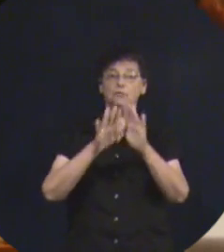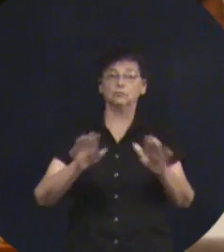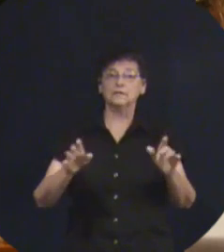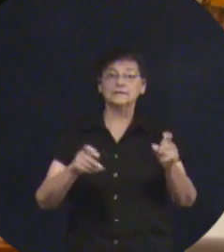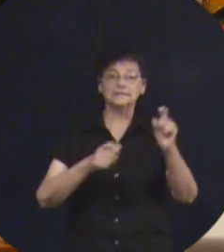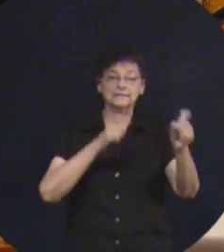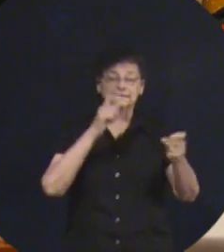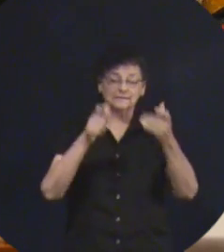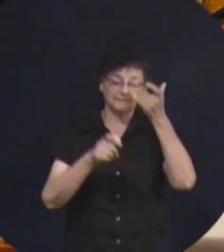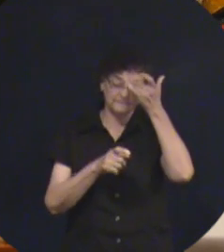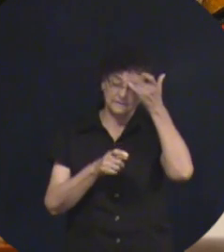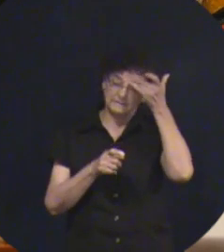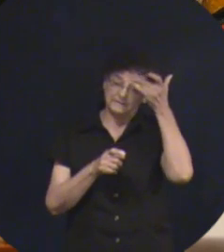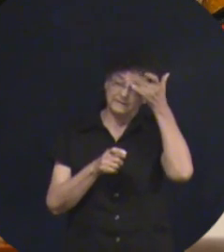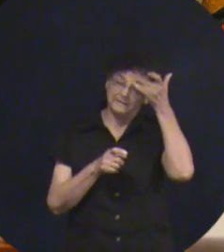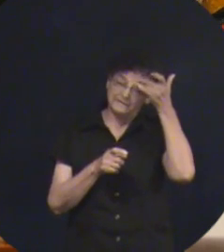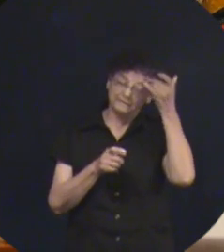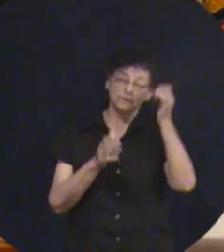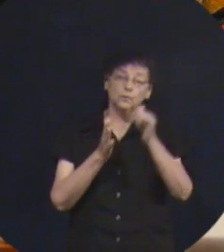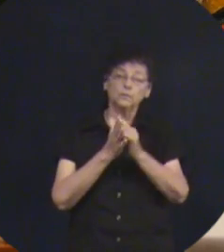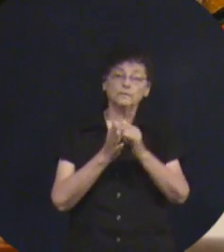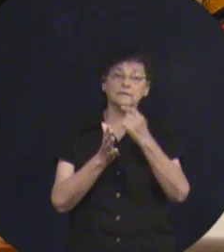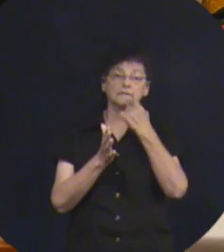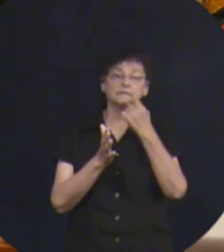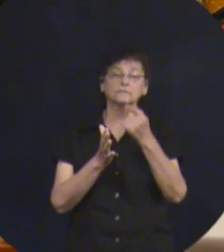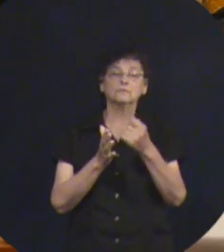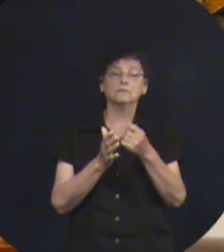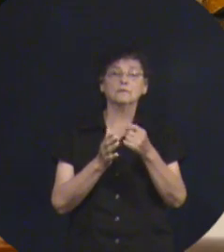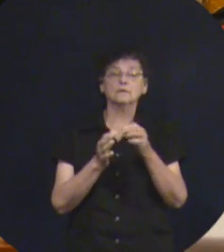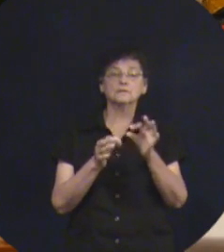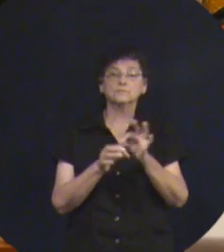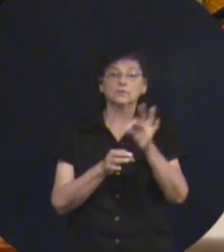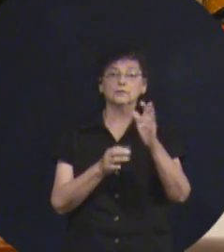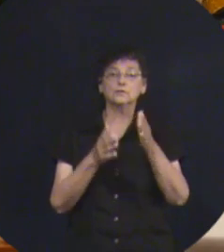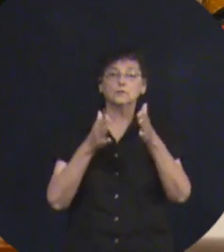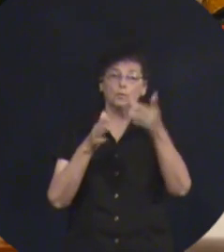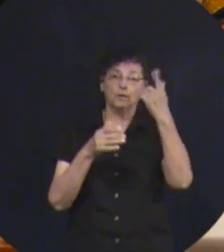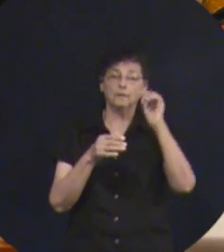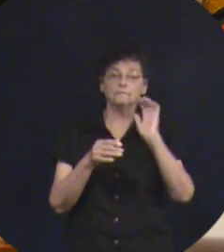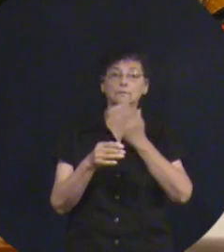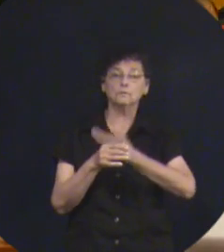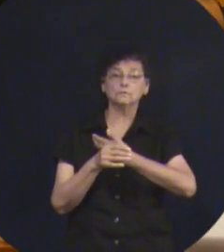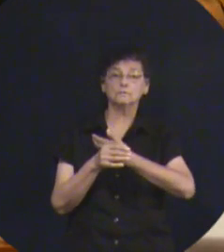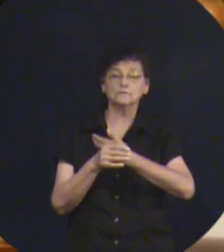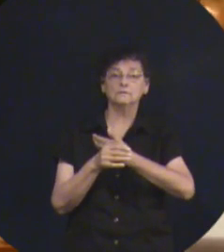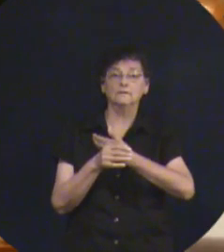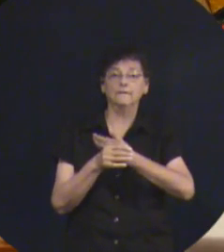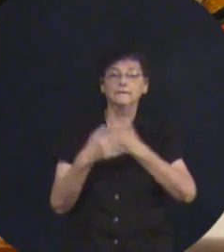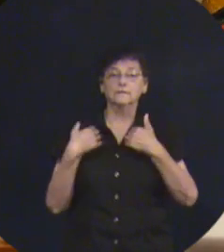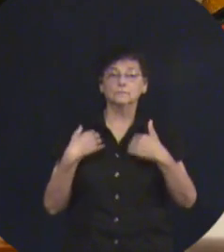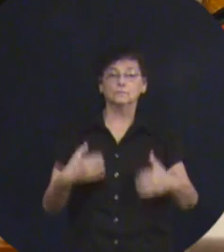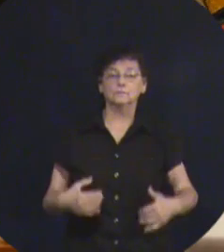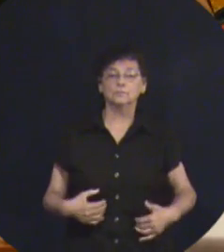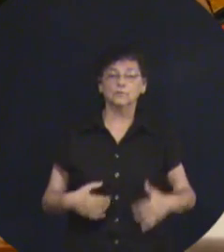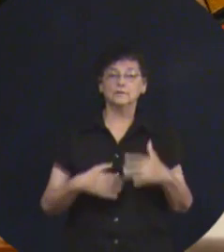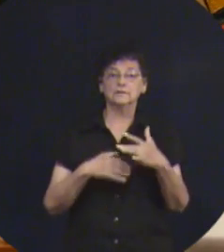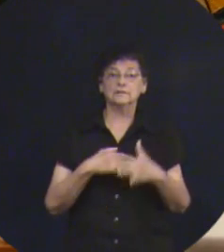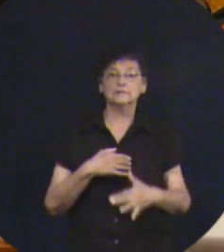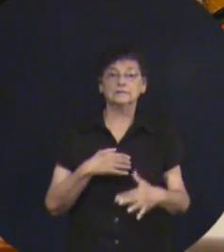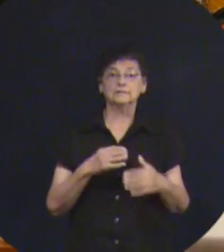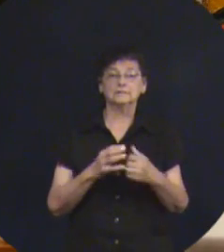santifiques estos dones con la efusión de tu Espíritu, de manera que sean para nosotros